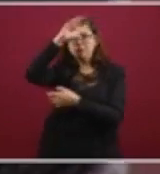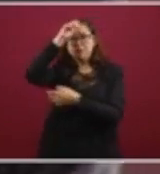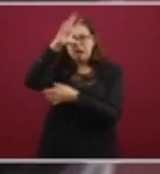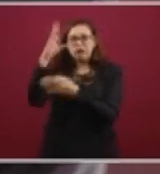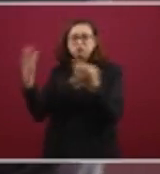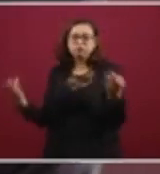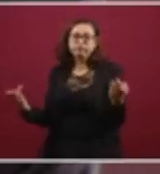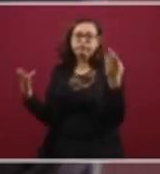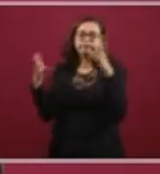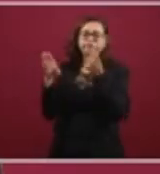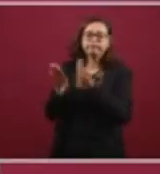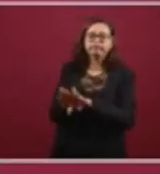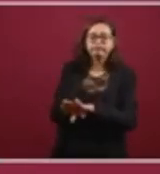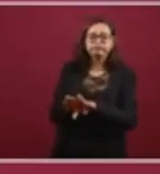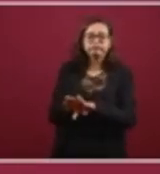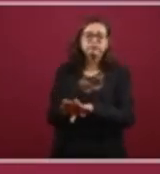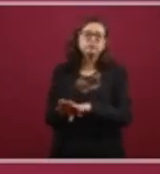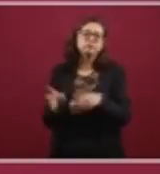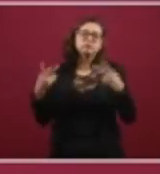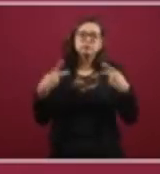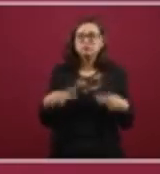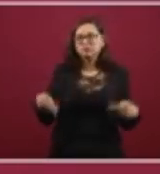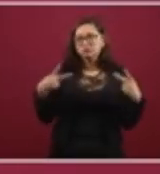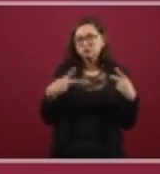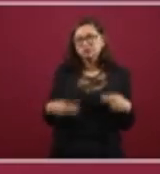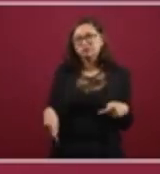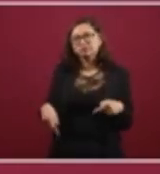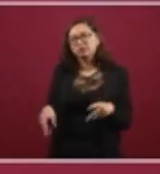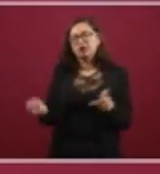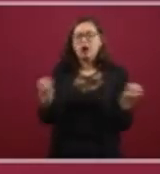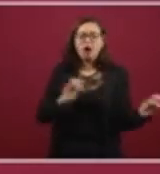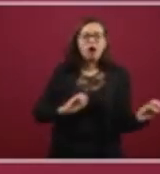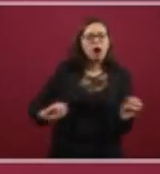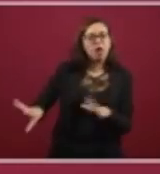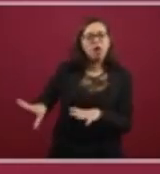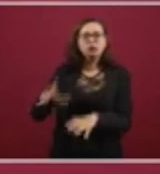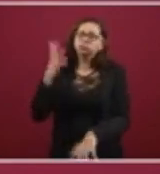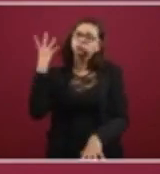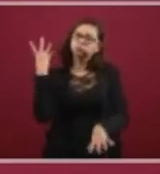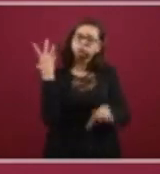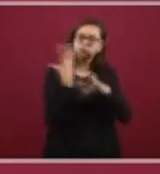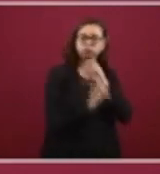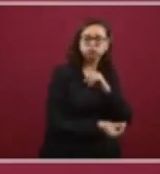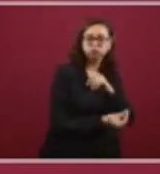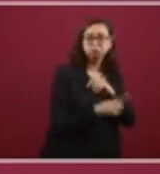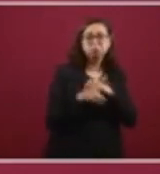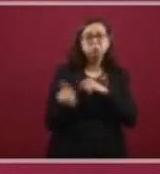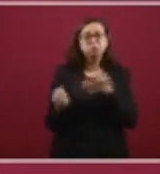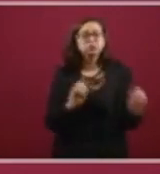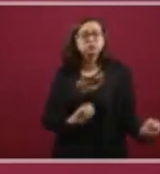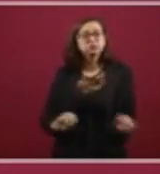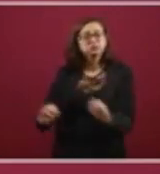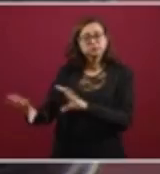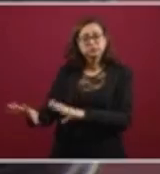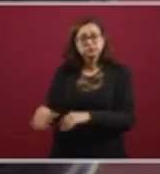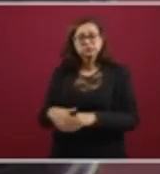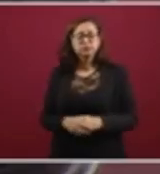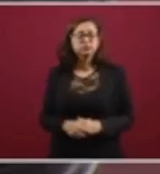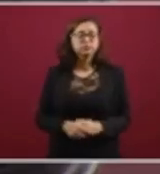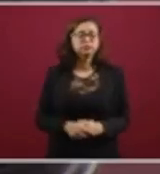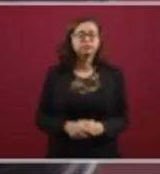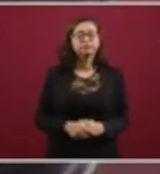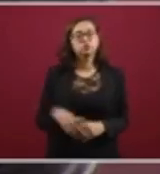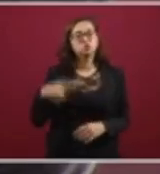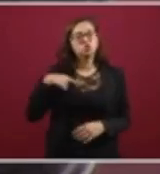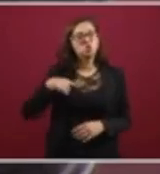hay desolación, la gente tiene que emigrar. Me piden a mí en las